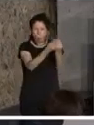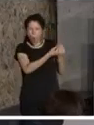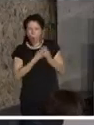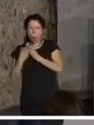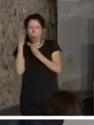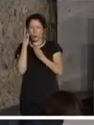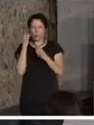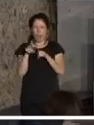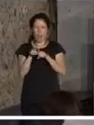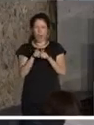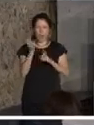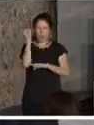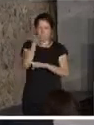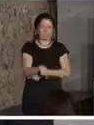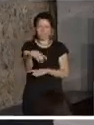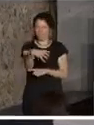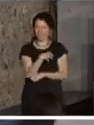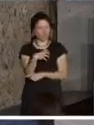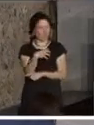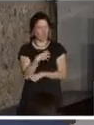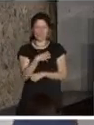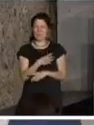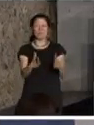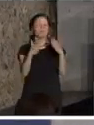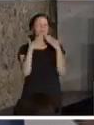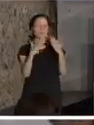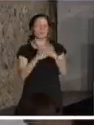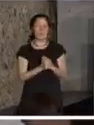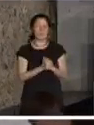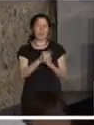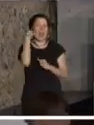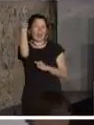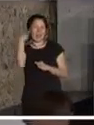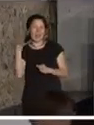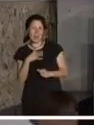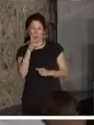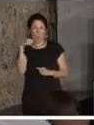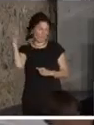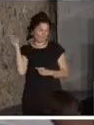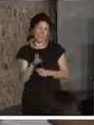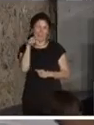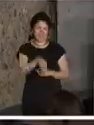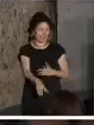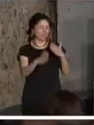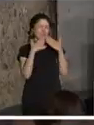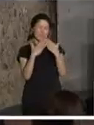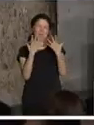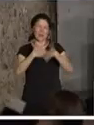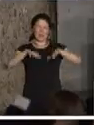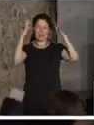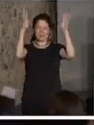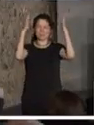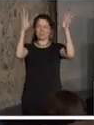somos invencibles Muchísimas gracias Irene por estar hoy aquí acompañándonos